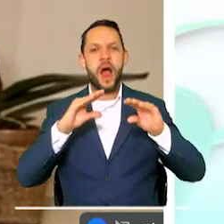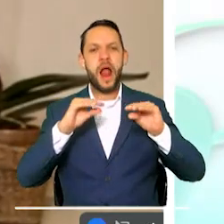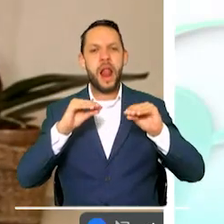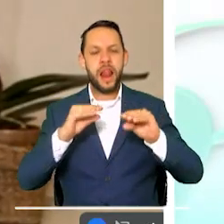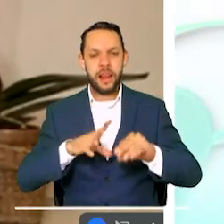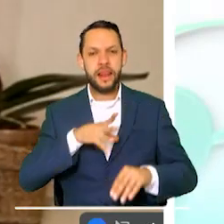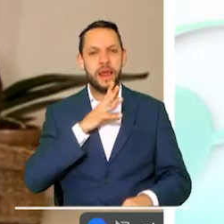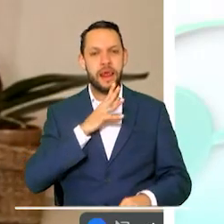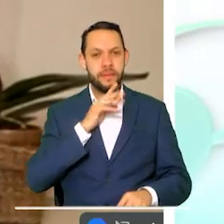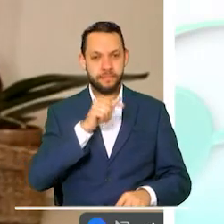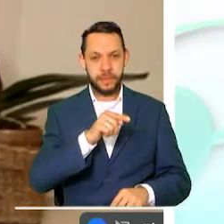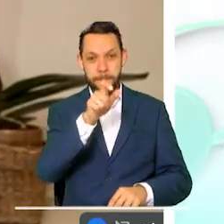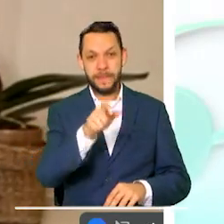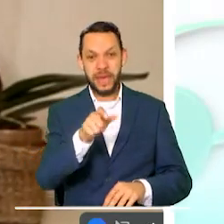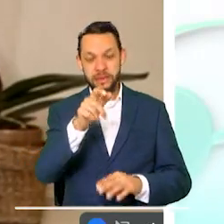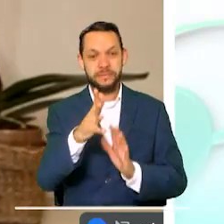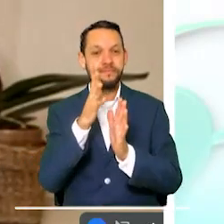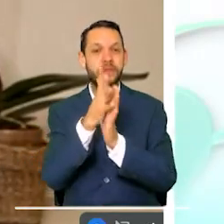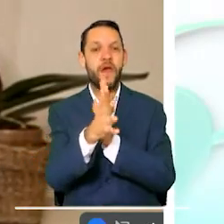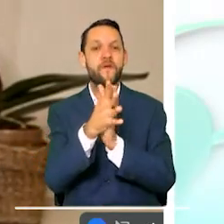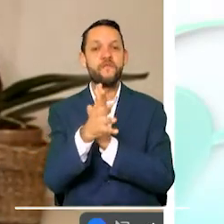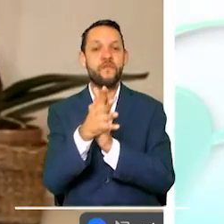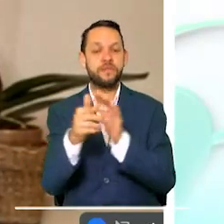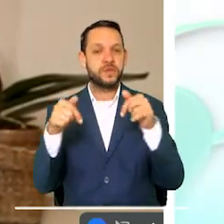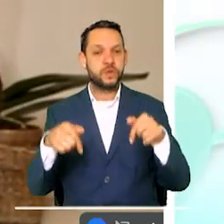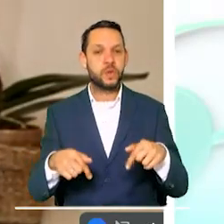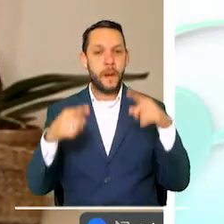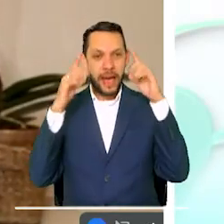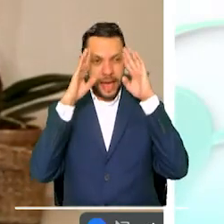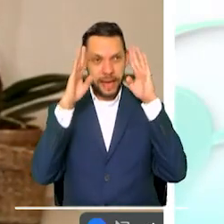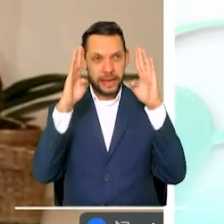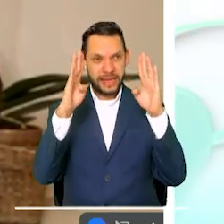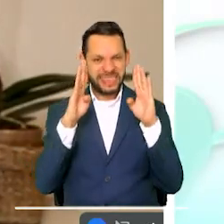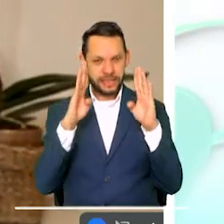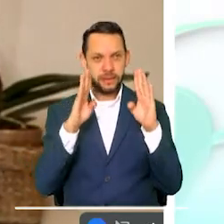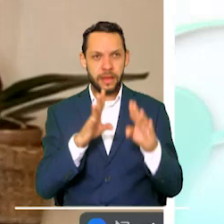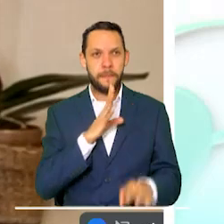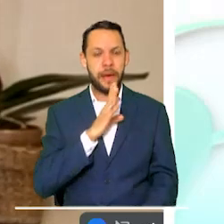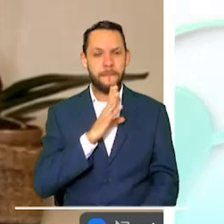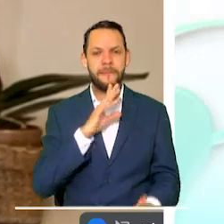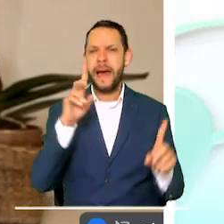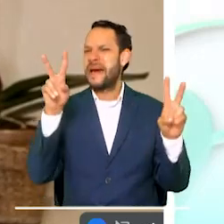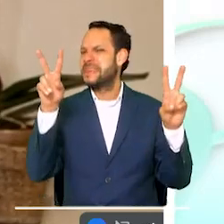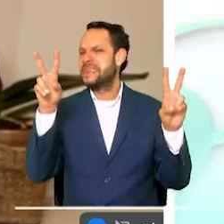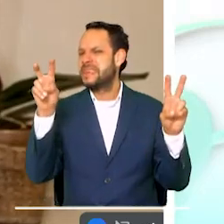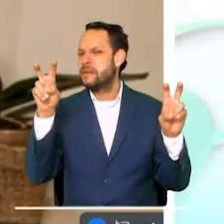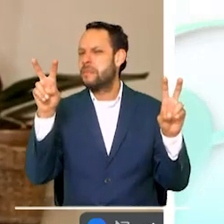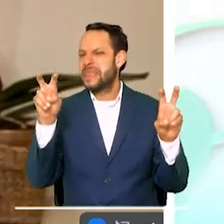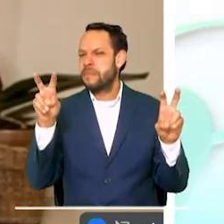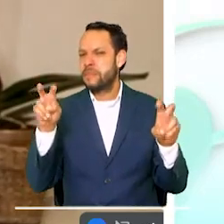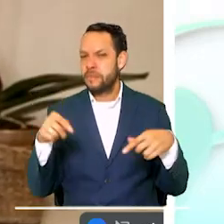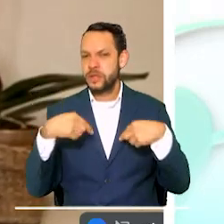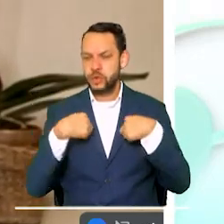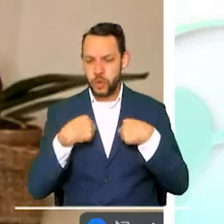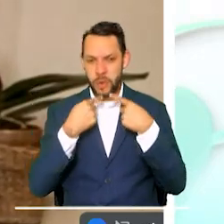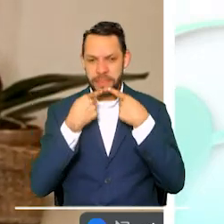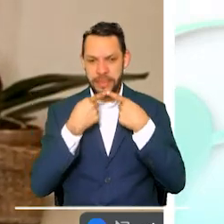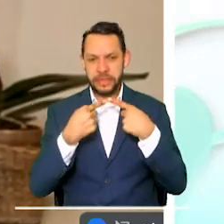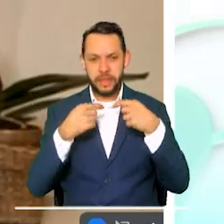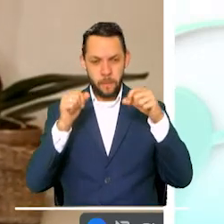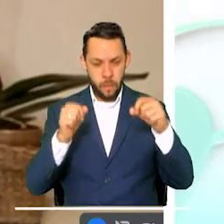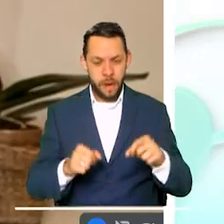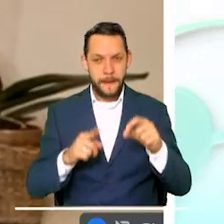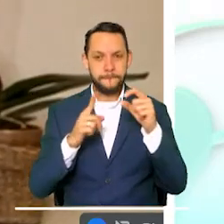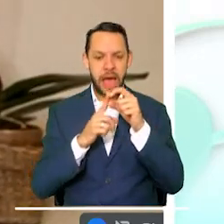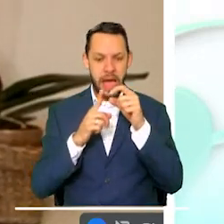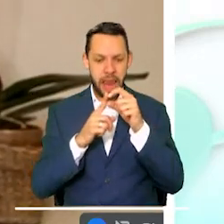este momento, puedo estar en ese estado de atención plena, de capacidad de poder estar presente para